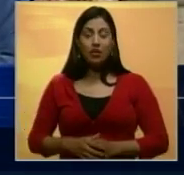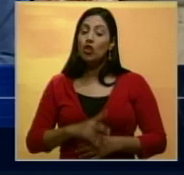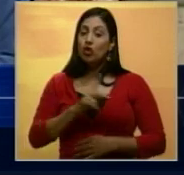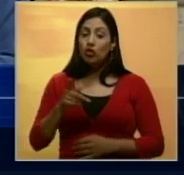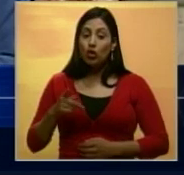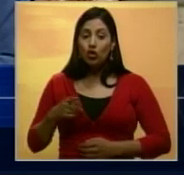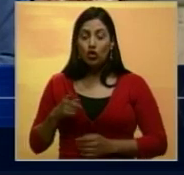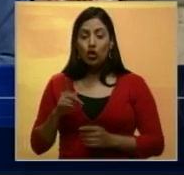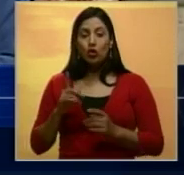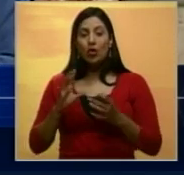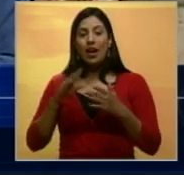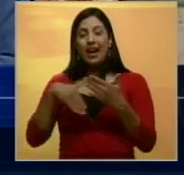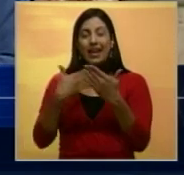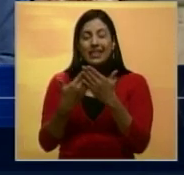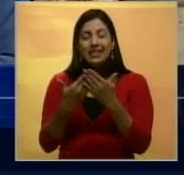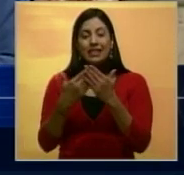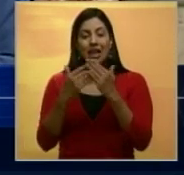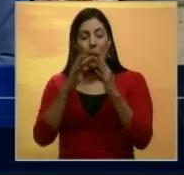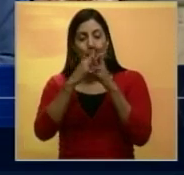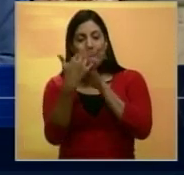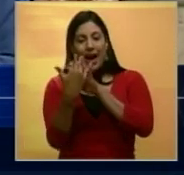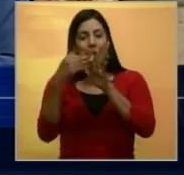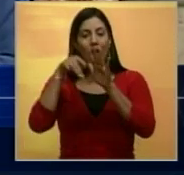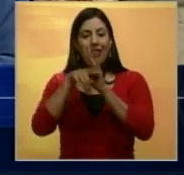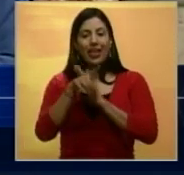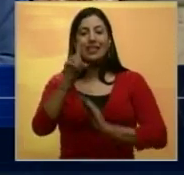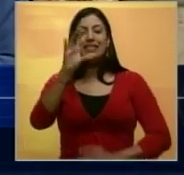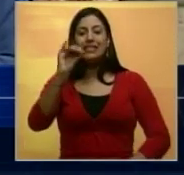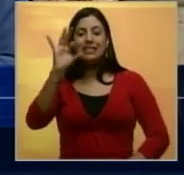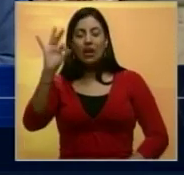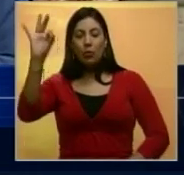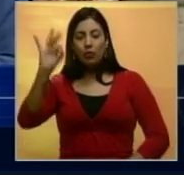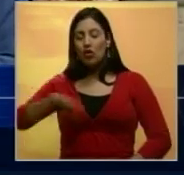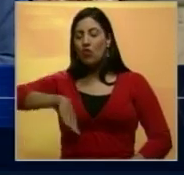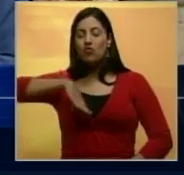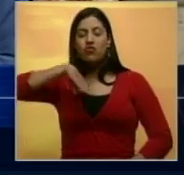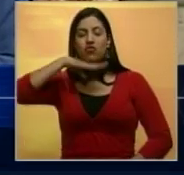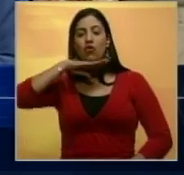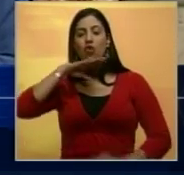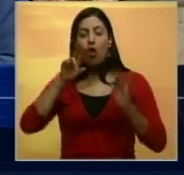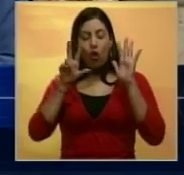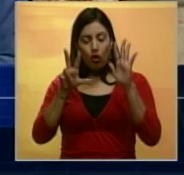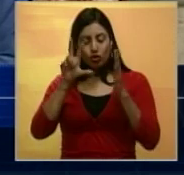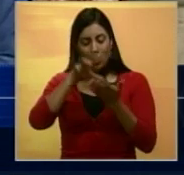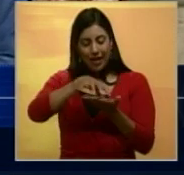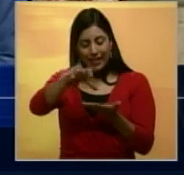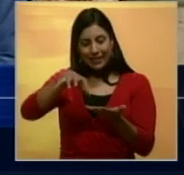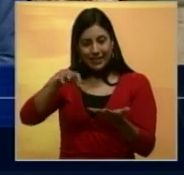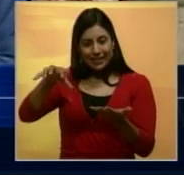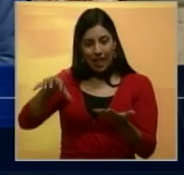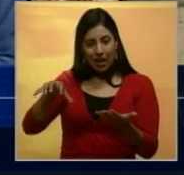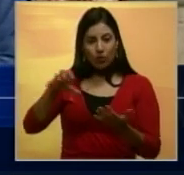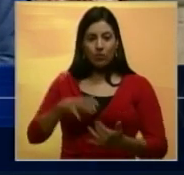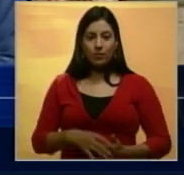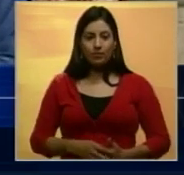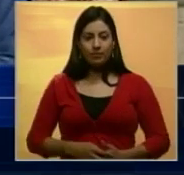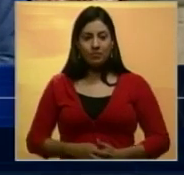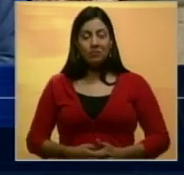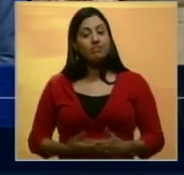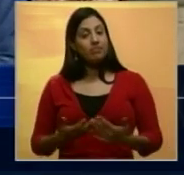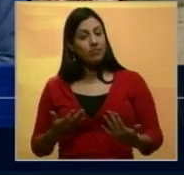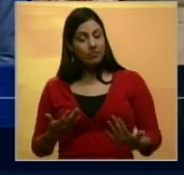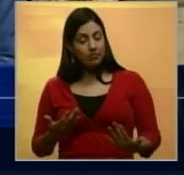Hemos llegado a Barrio Adentro, 100% cobertura de 8 estados de la República.